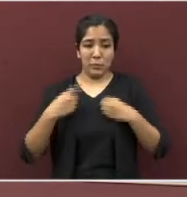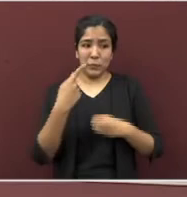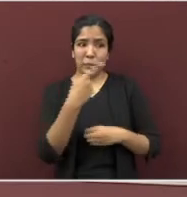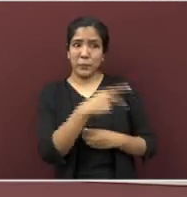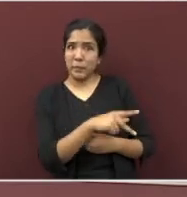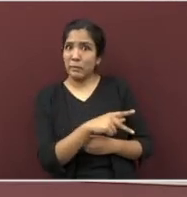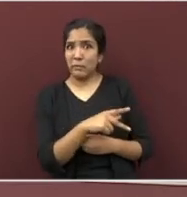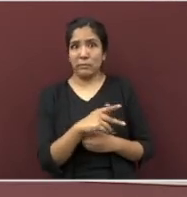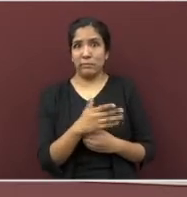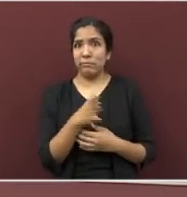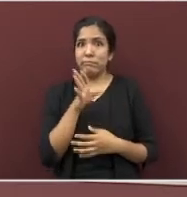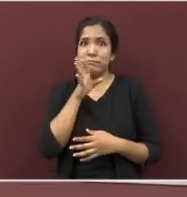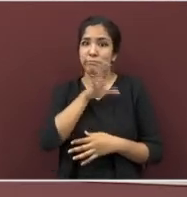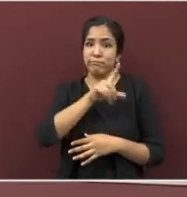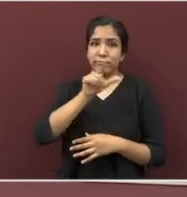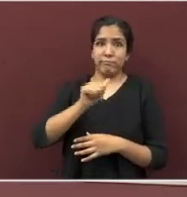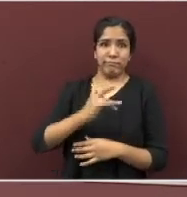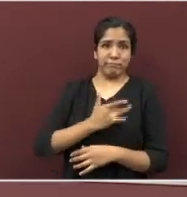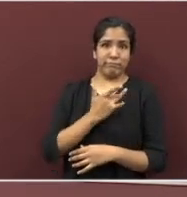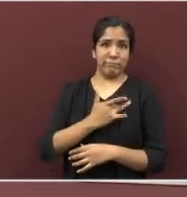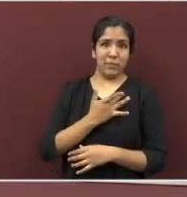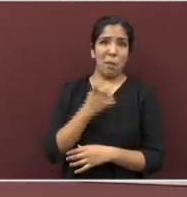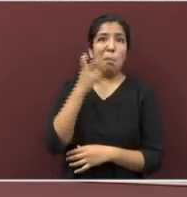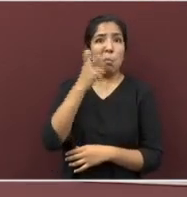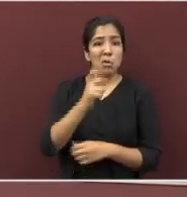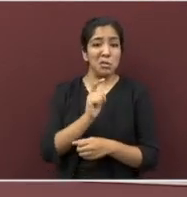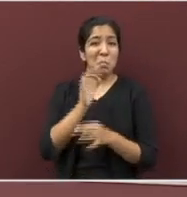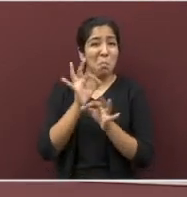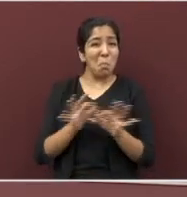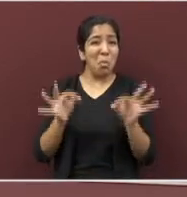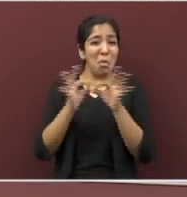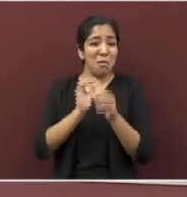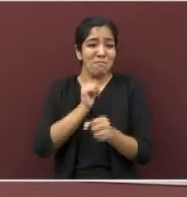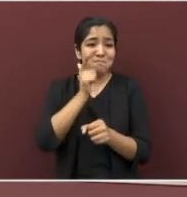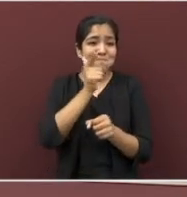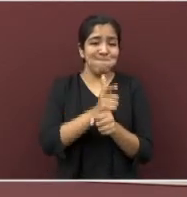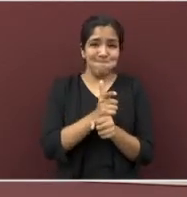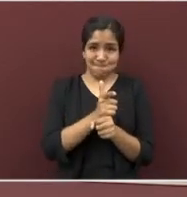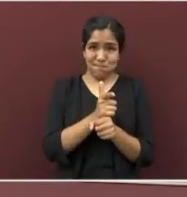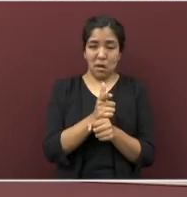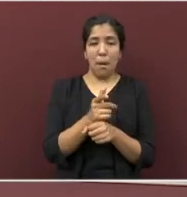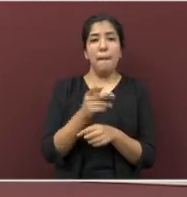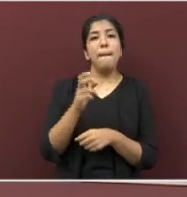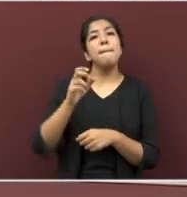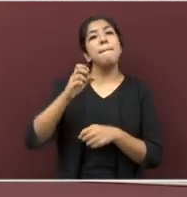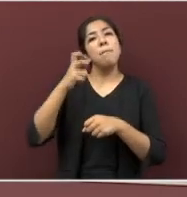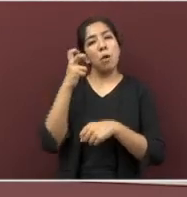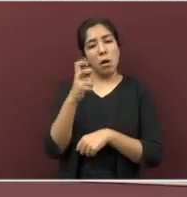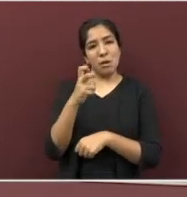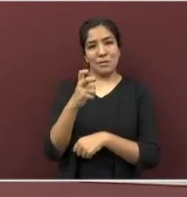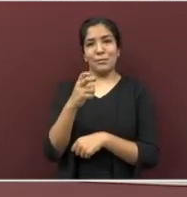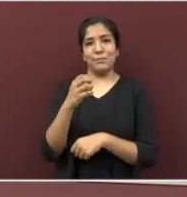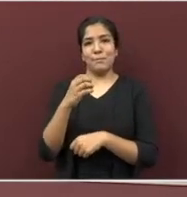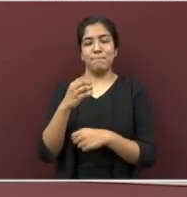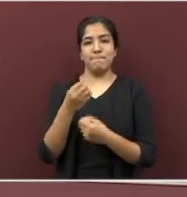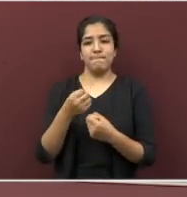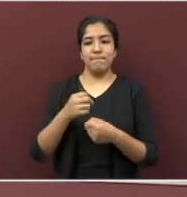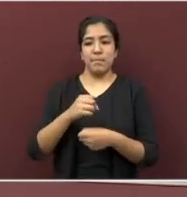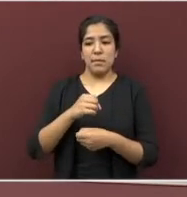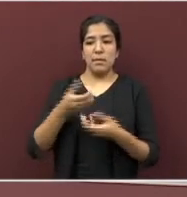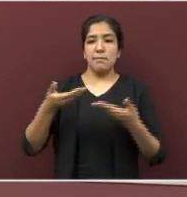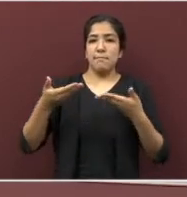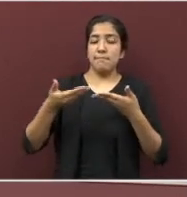prevenirla y atenderlo por esto los servicios de salud de veracruz comprometidos con la salud de las y los